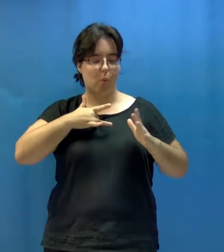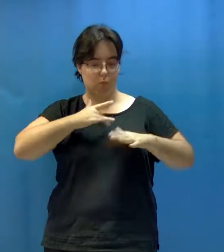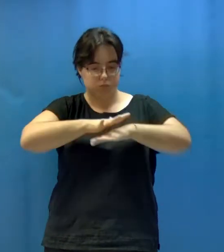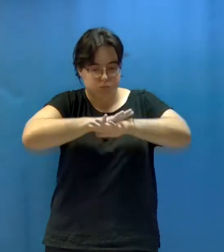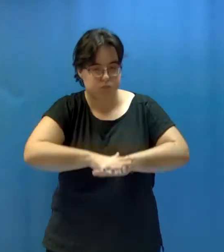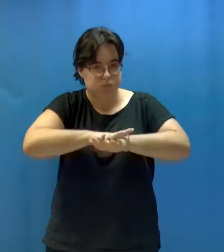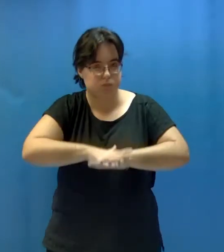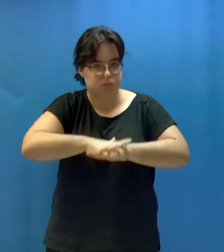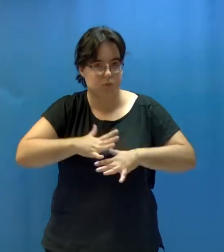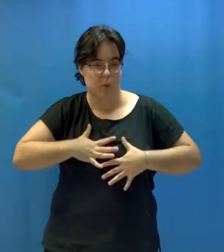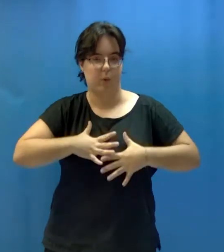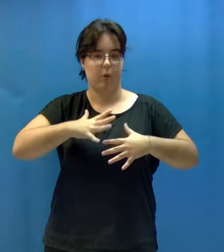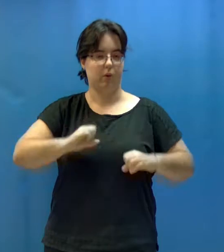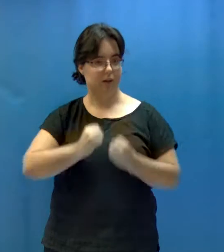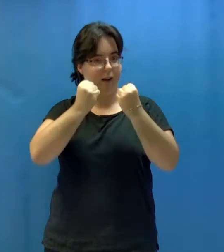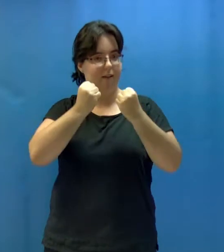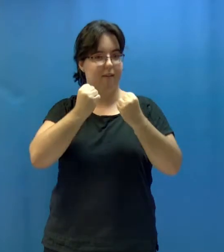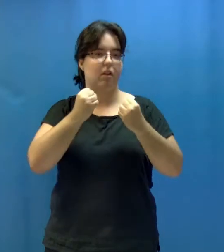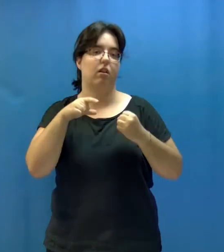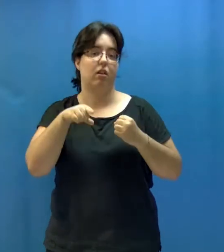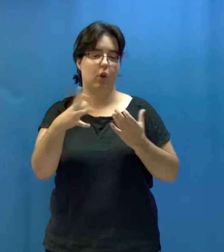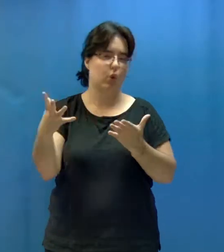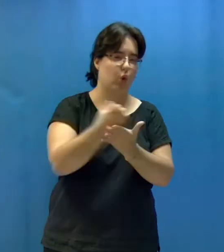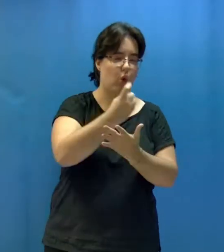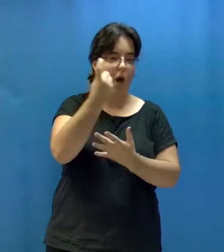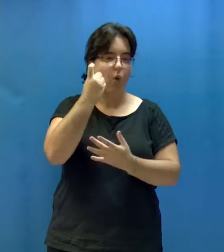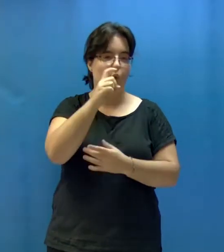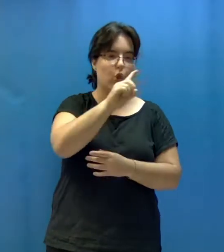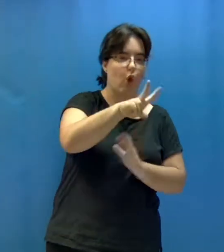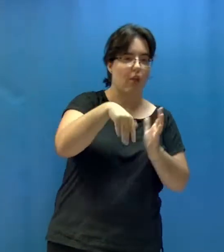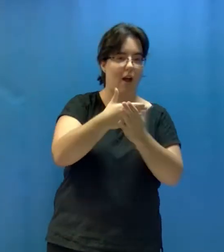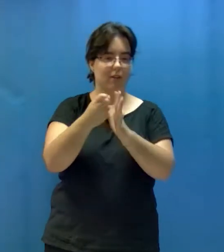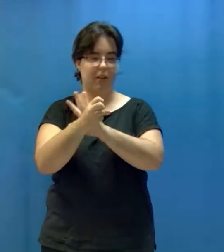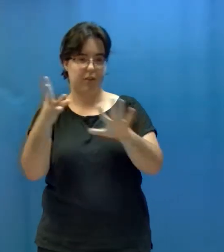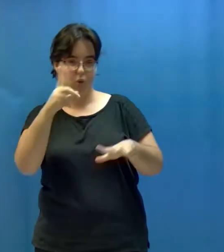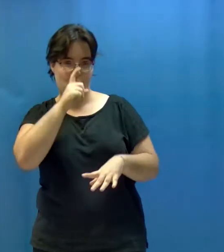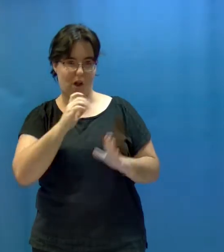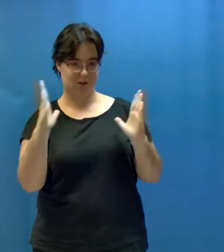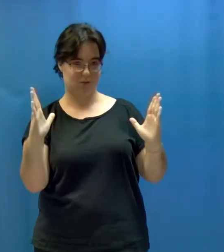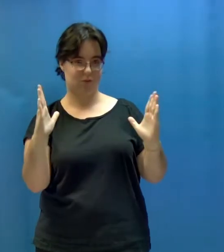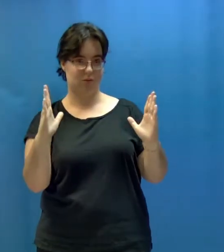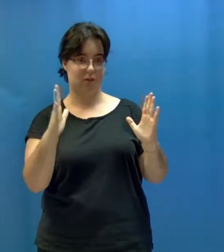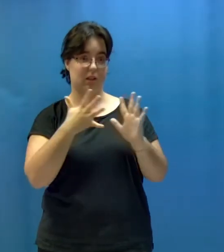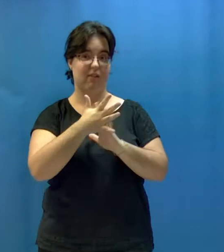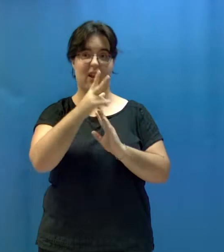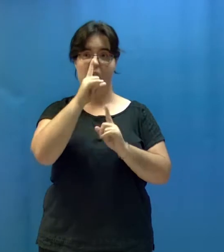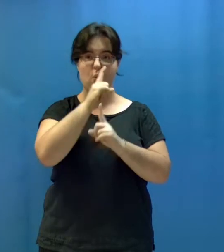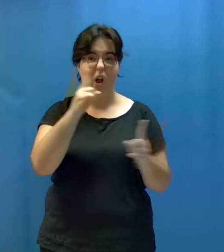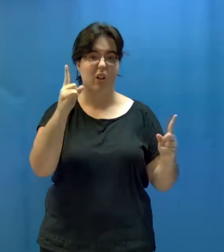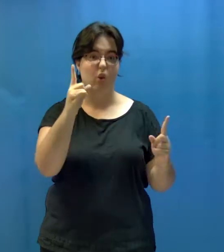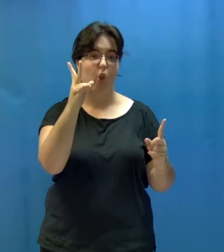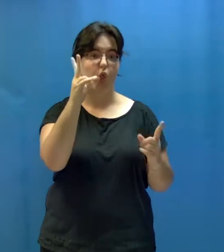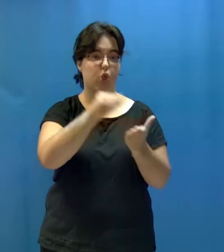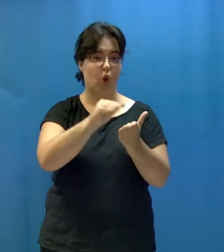todos, y digo todos, los alumnos de entre 12 y 18 años, que con solo dos sesiones al año podían